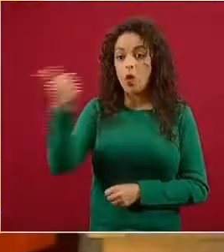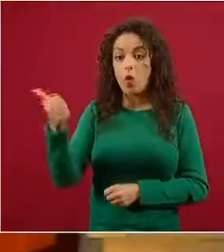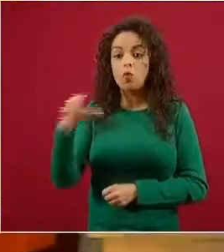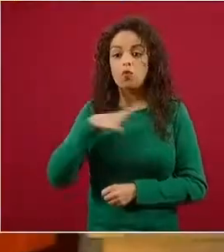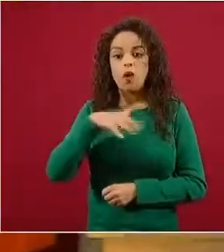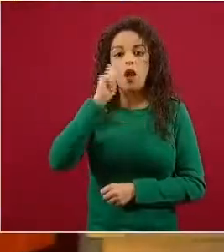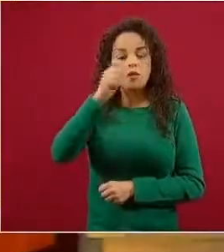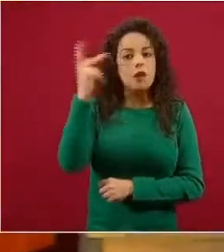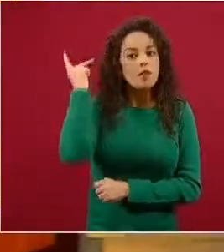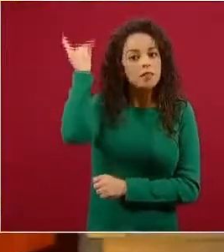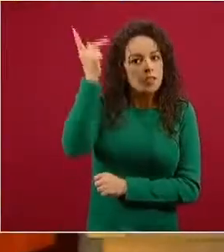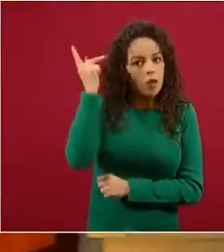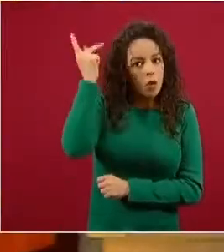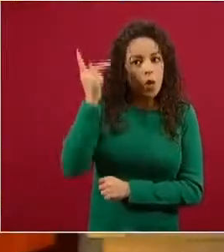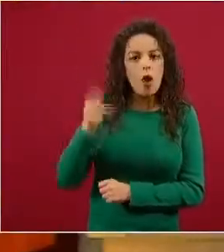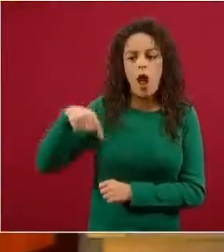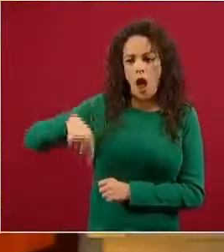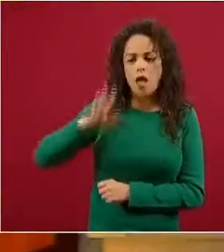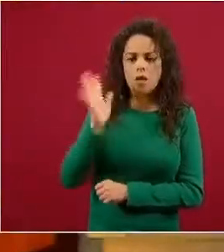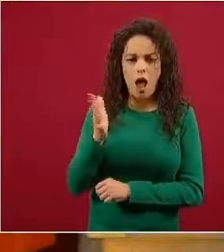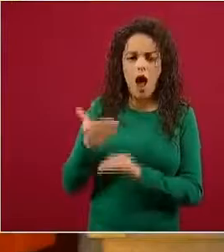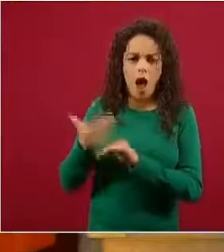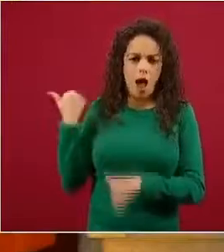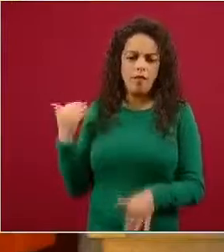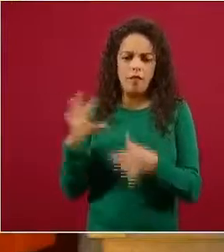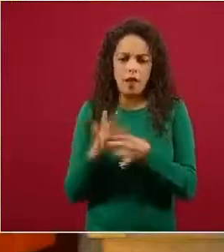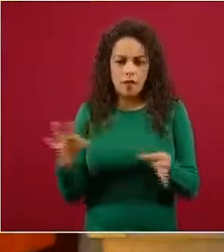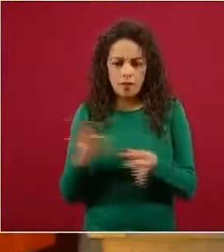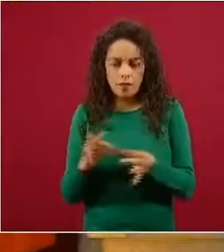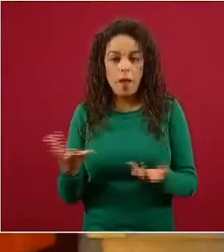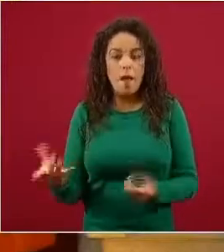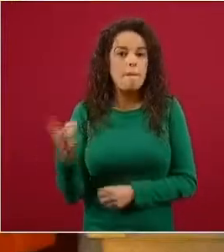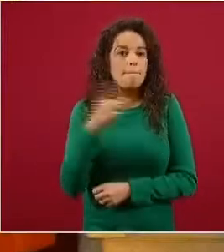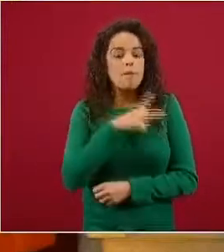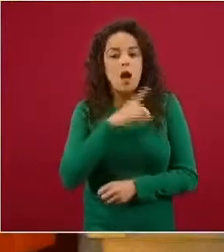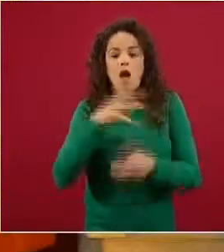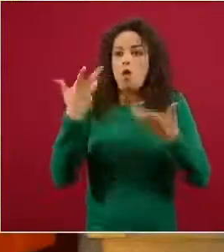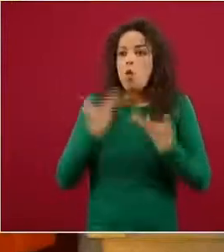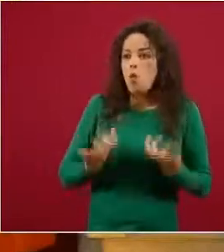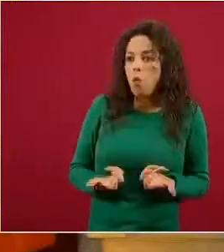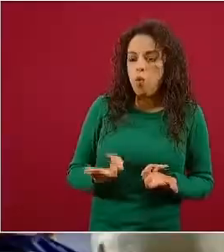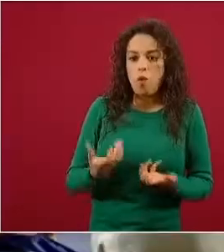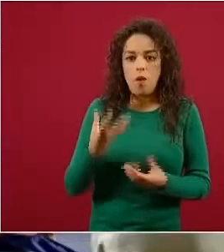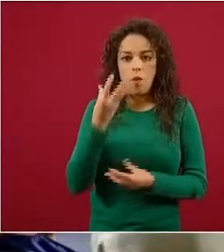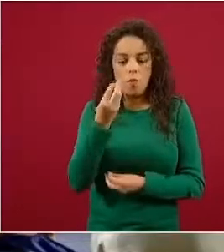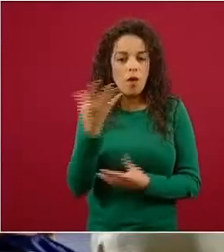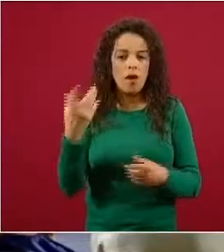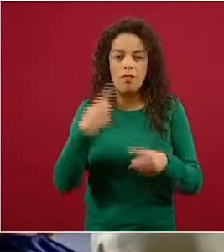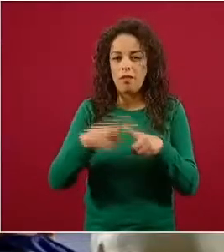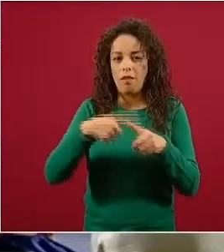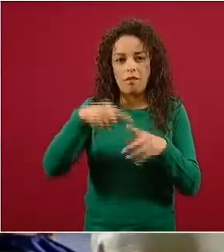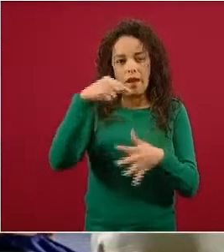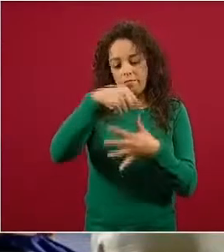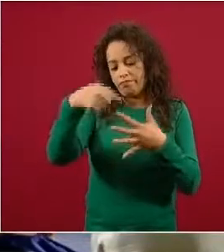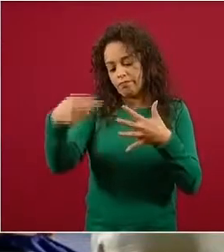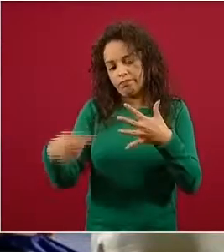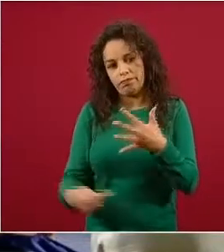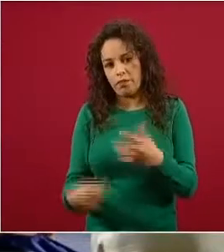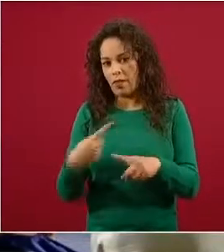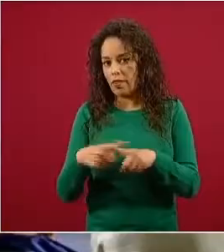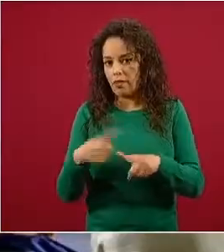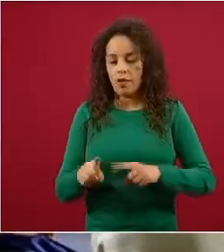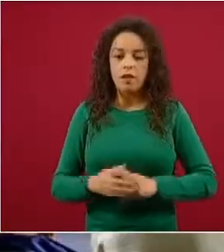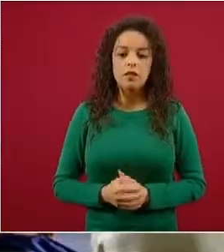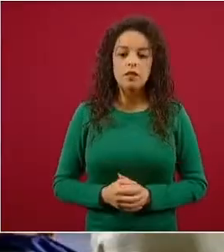un poco alterados. Existen también modificaciones personales que hicimos en nuestras vidas que también